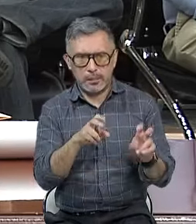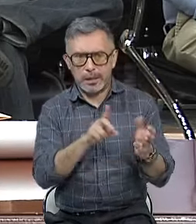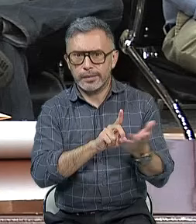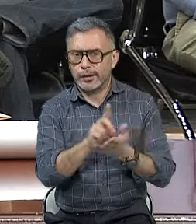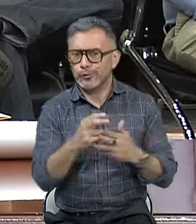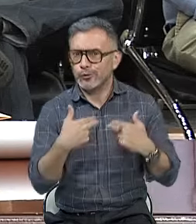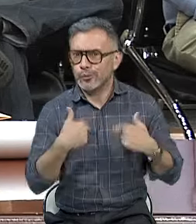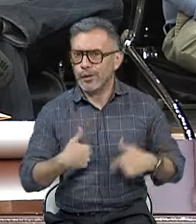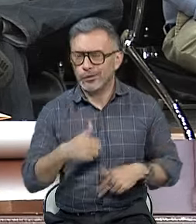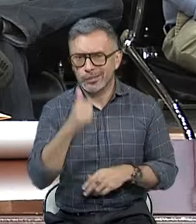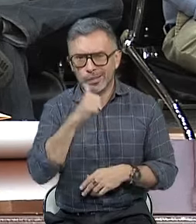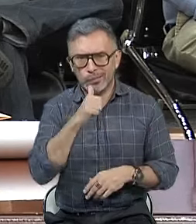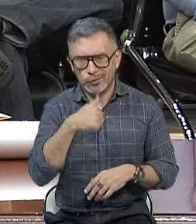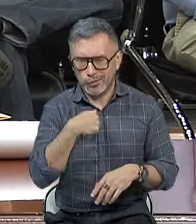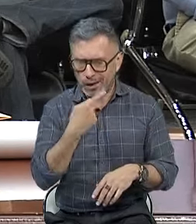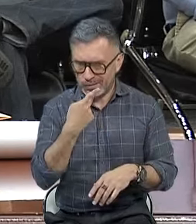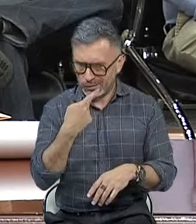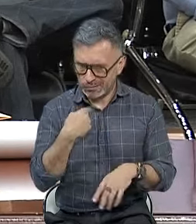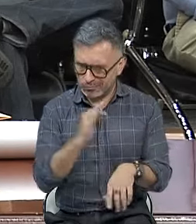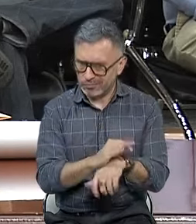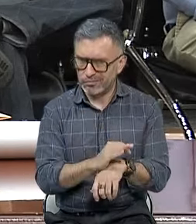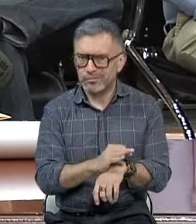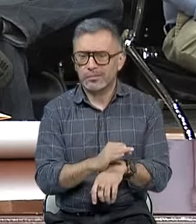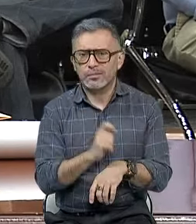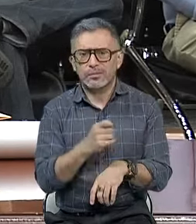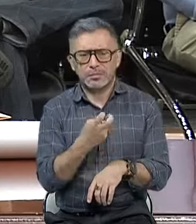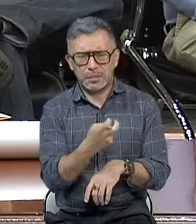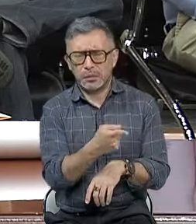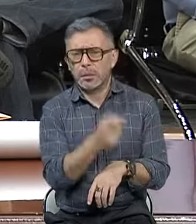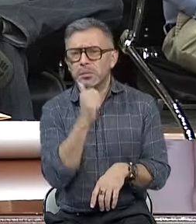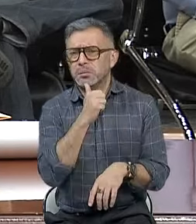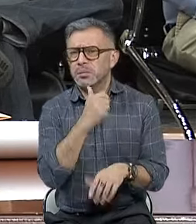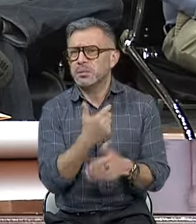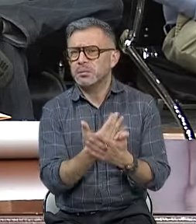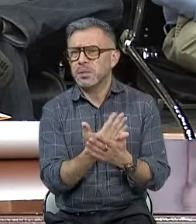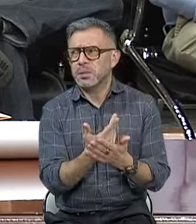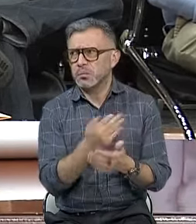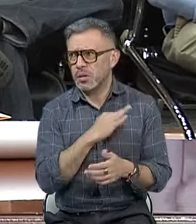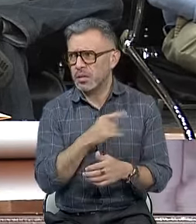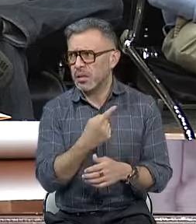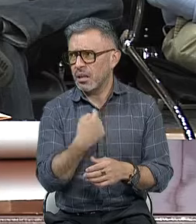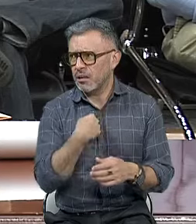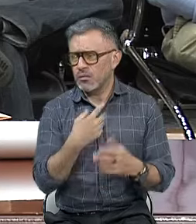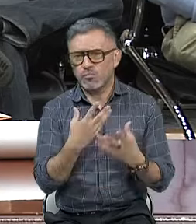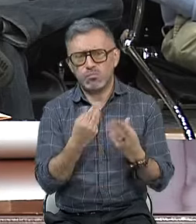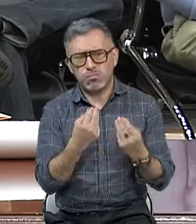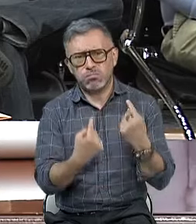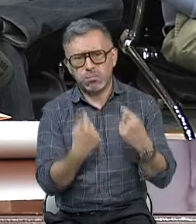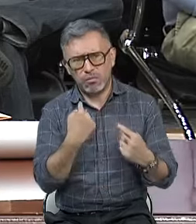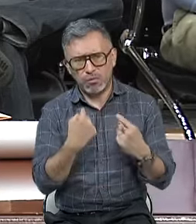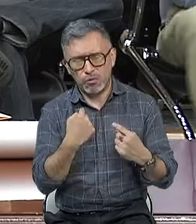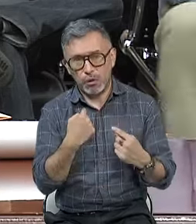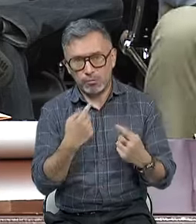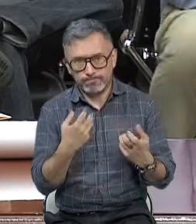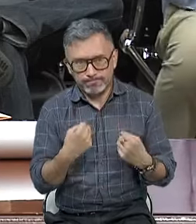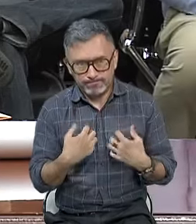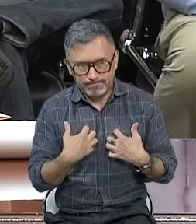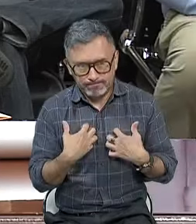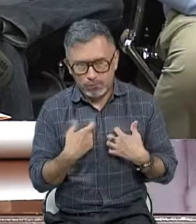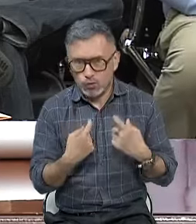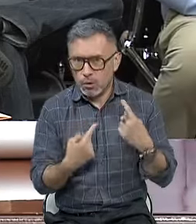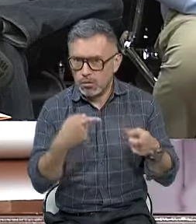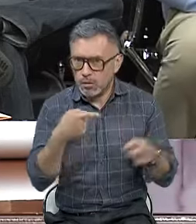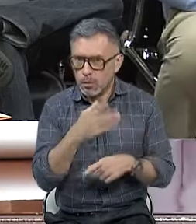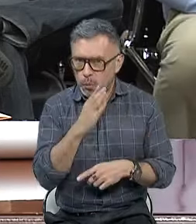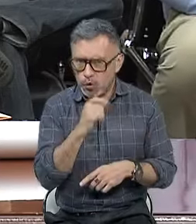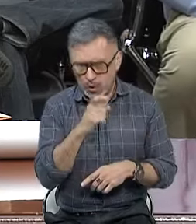hablo por delante y lo aludo para que pueda contestar y él siempre se espera para decirme barbaridad de media sabiendo que yo no puedo contestarle eso se llama cobardía la